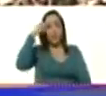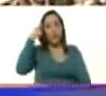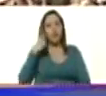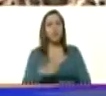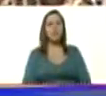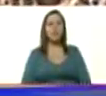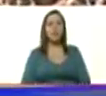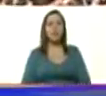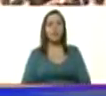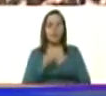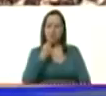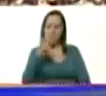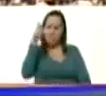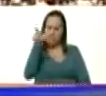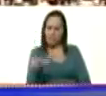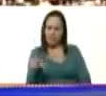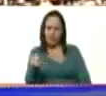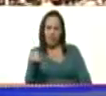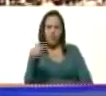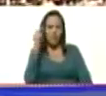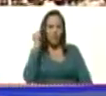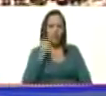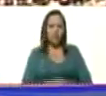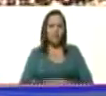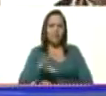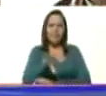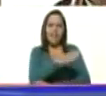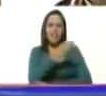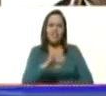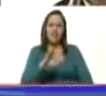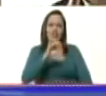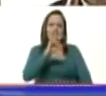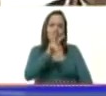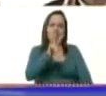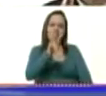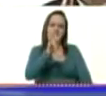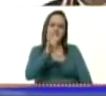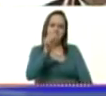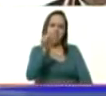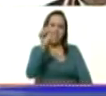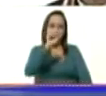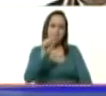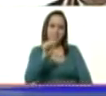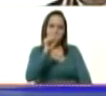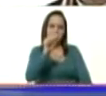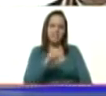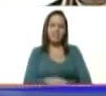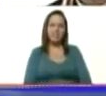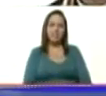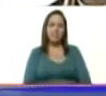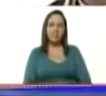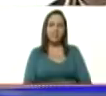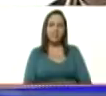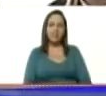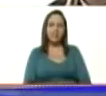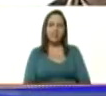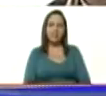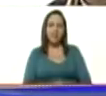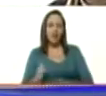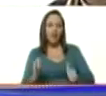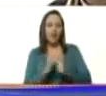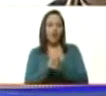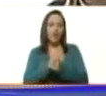Como dice aquí la señora, la canción de Viasa, ¿se acuerdan? Con Viasa el